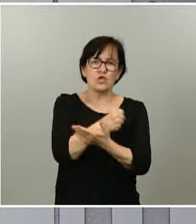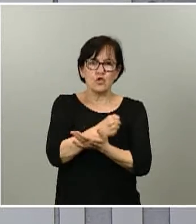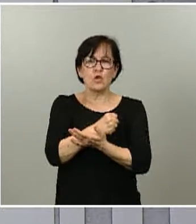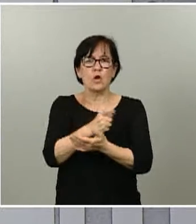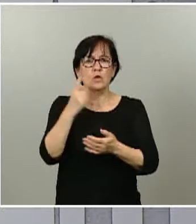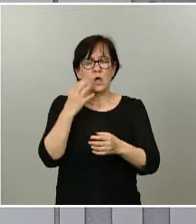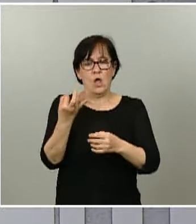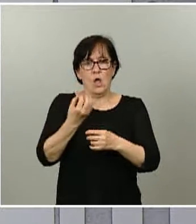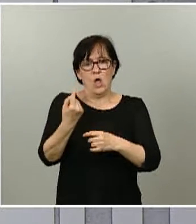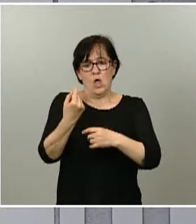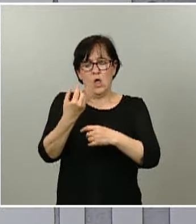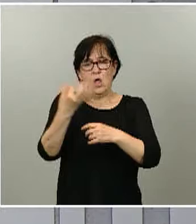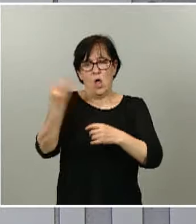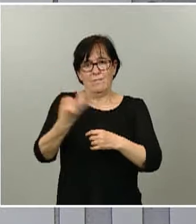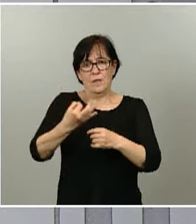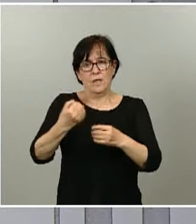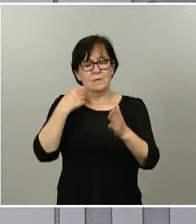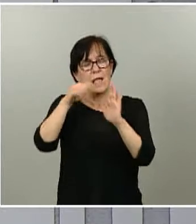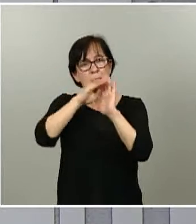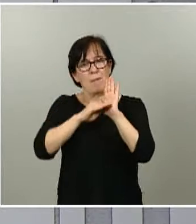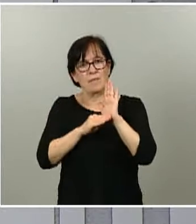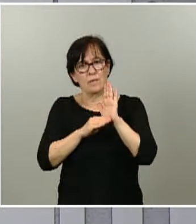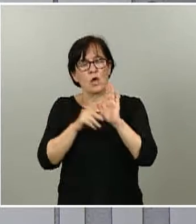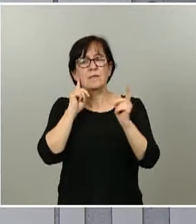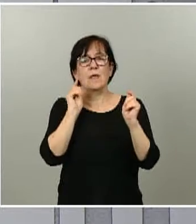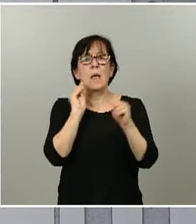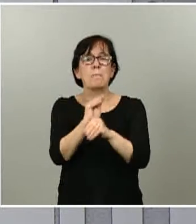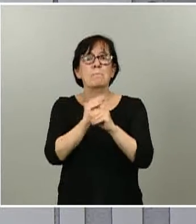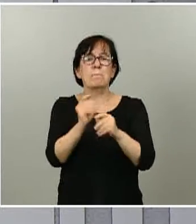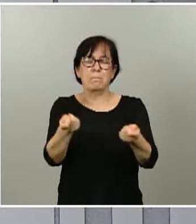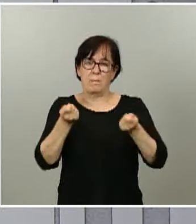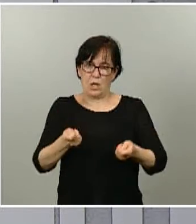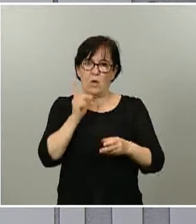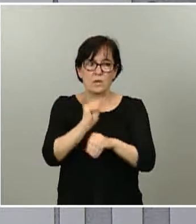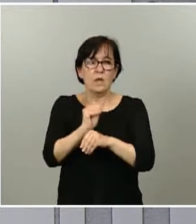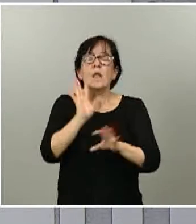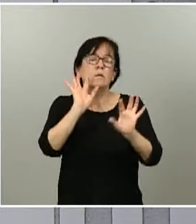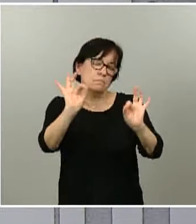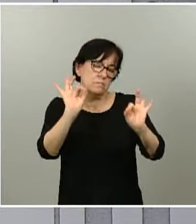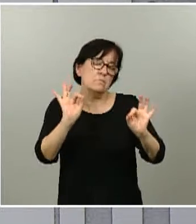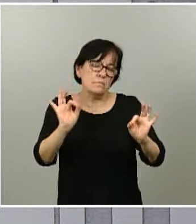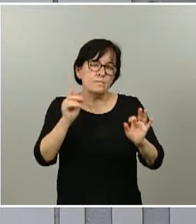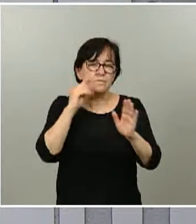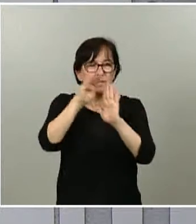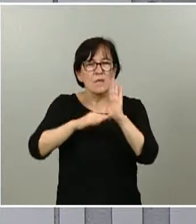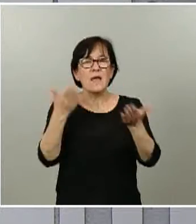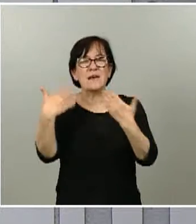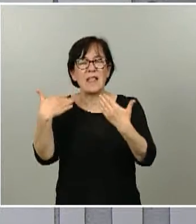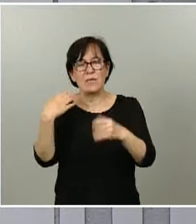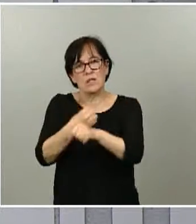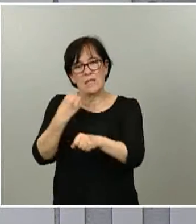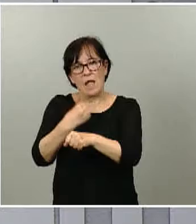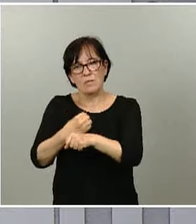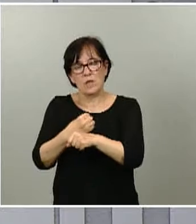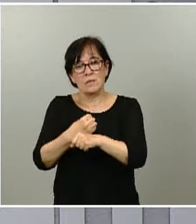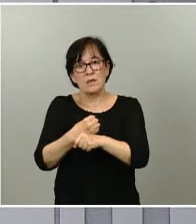que se extremen esas medidas de precaución. Es decir, que evidentemente ese marco de relaciones laborales